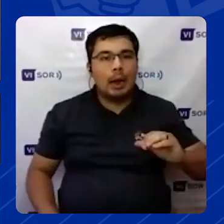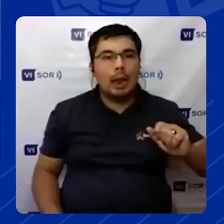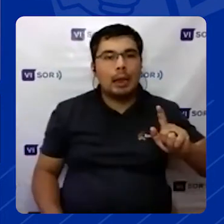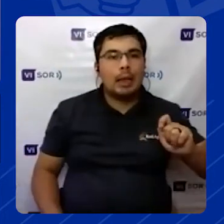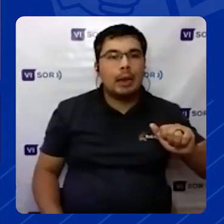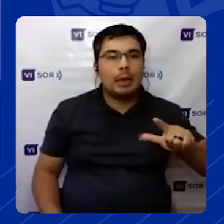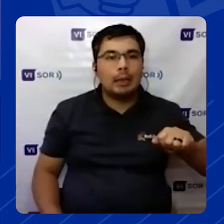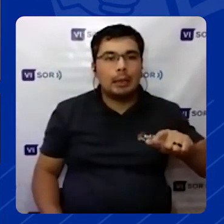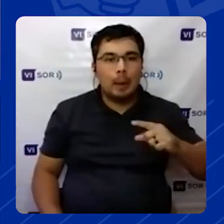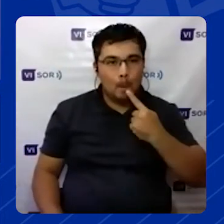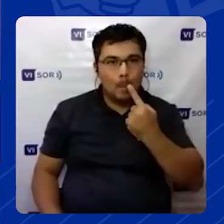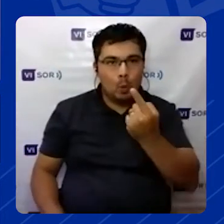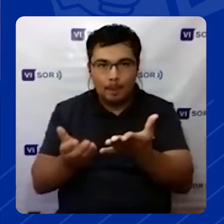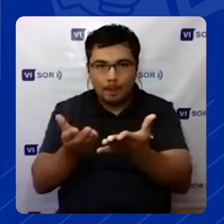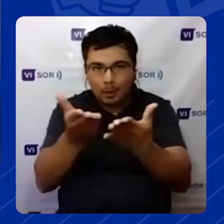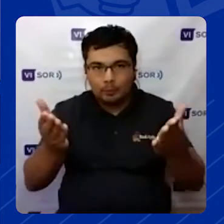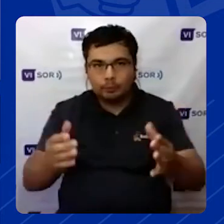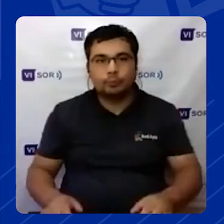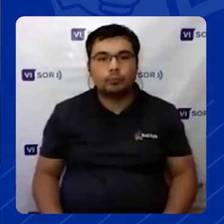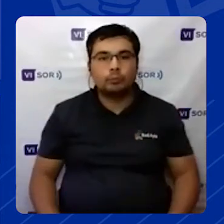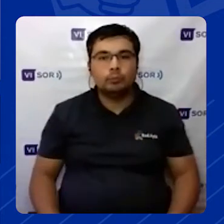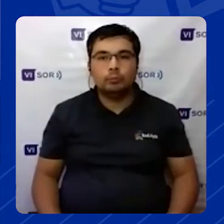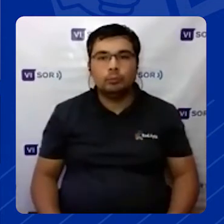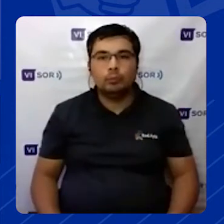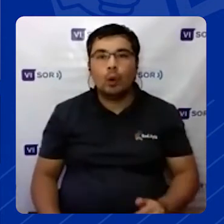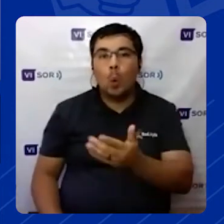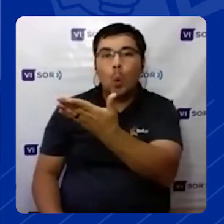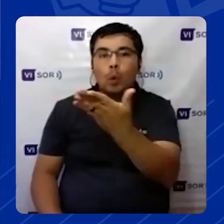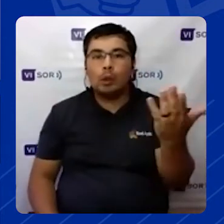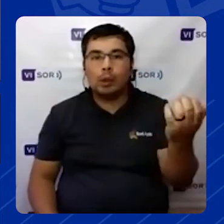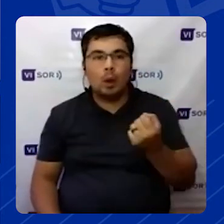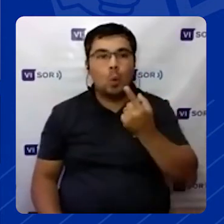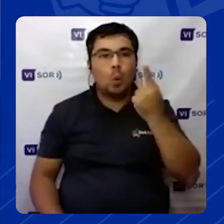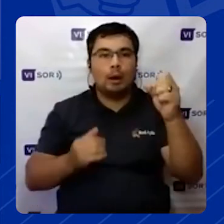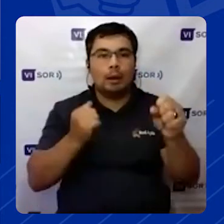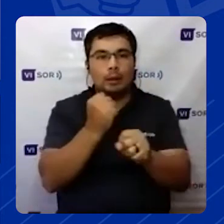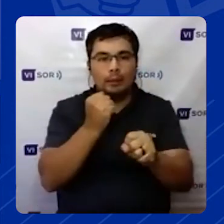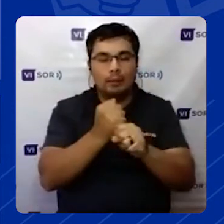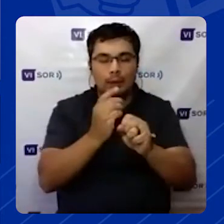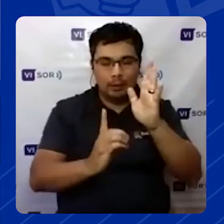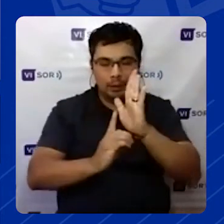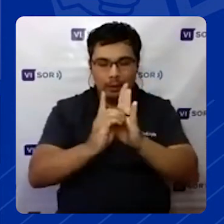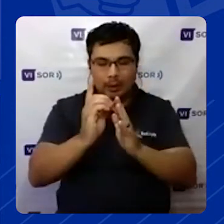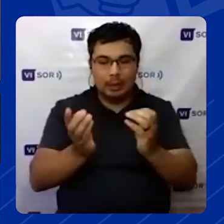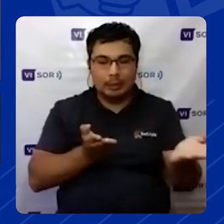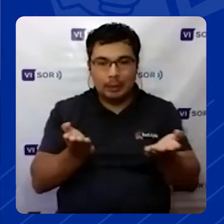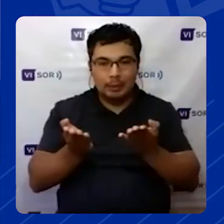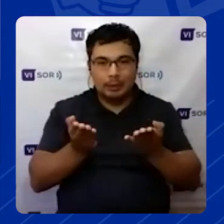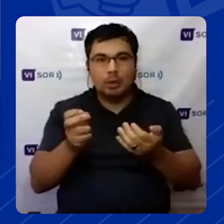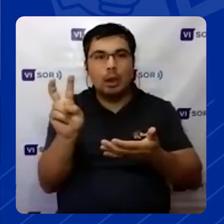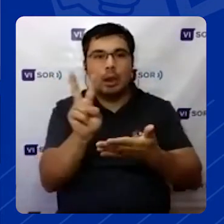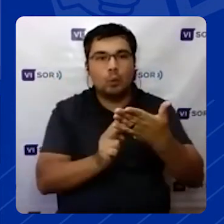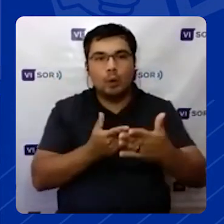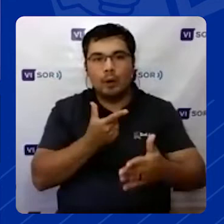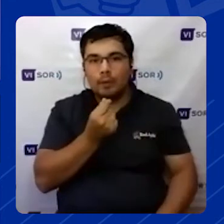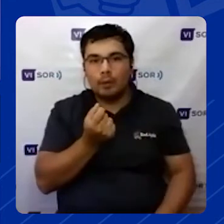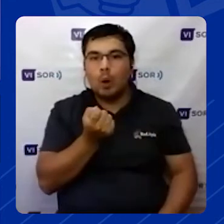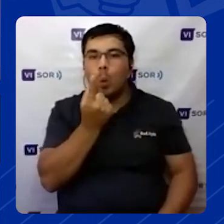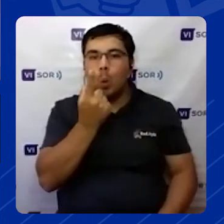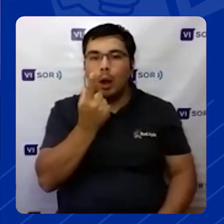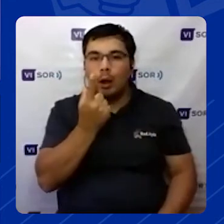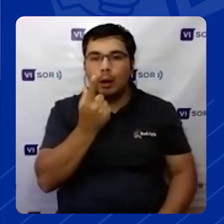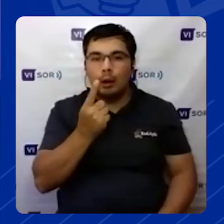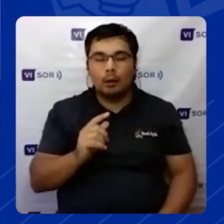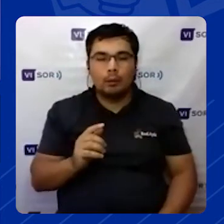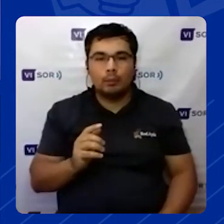es, ¿qué tipo, como qué trabajo han desarrollado en el servicio de lectura fácil aquí en Chile? ¿Qué textos han adaptado?